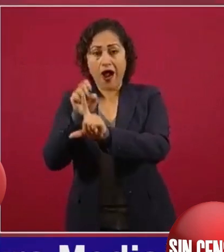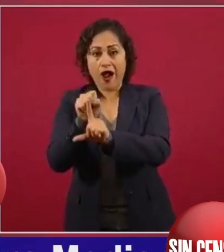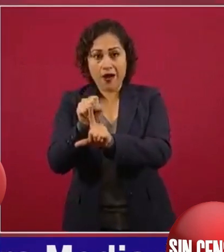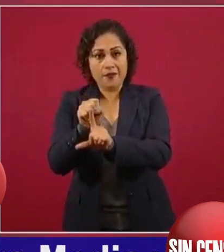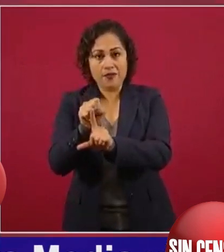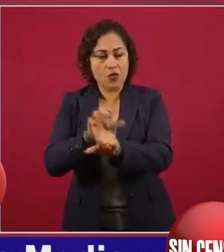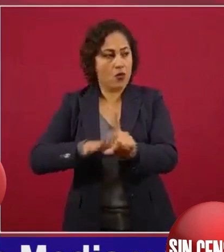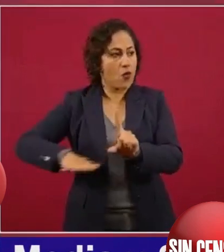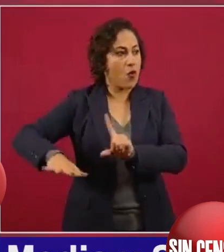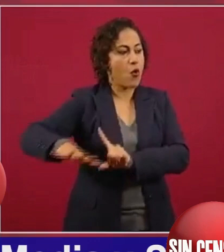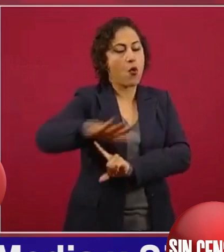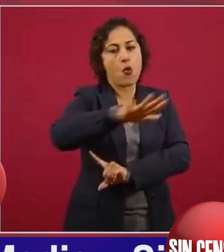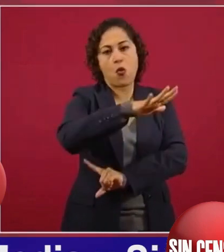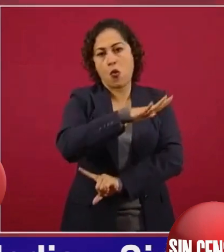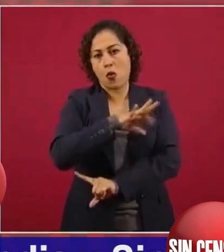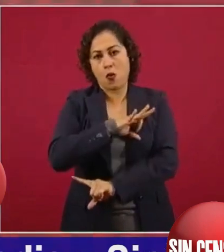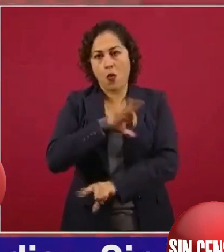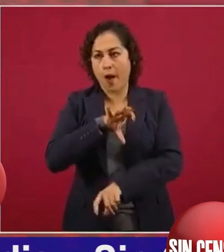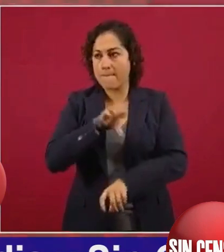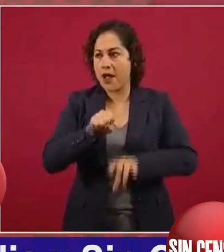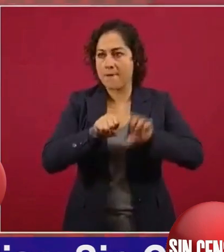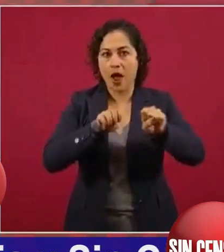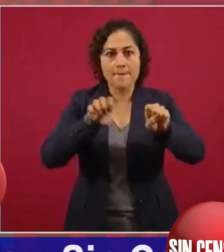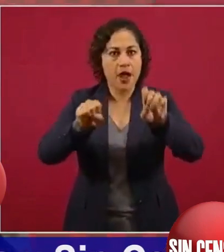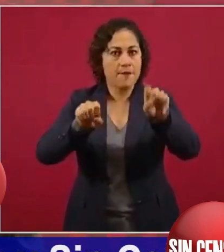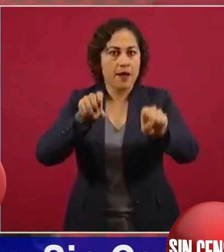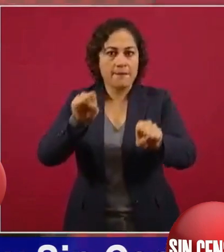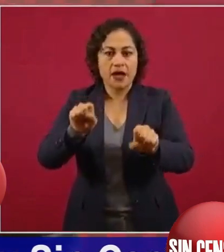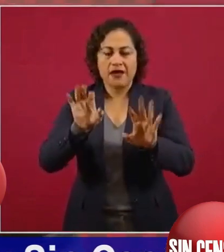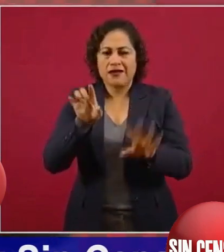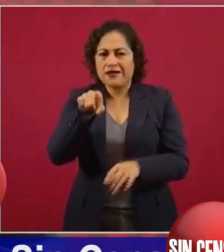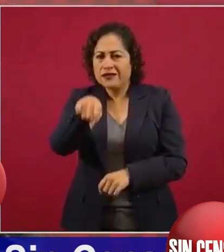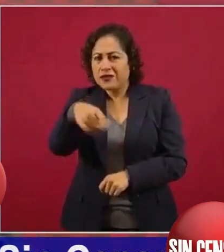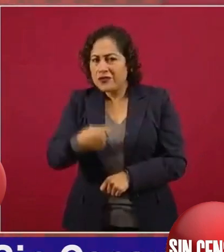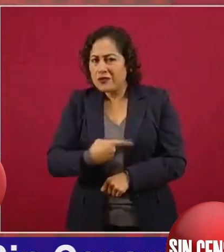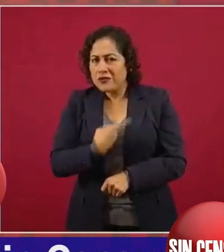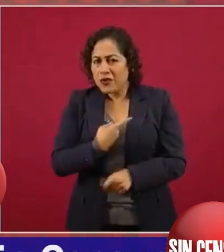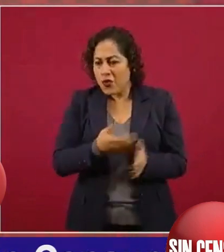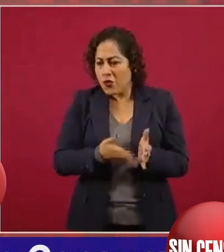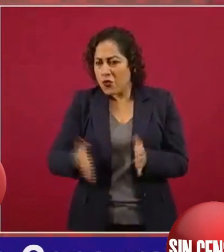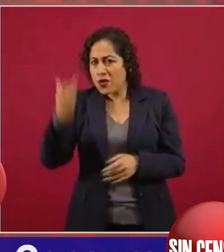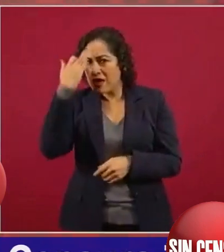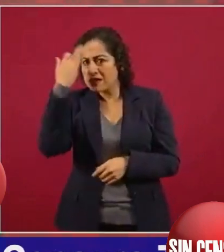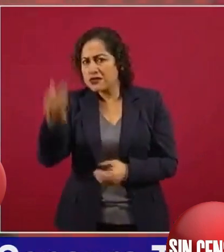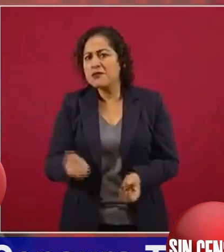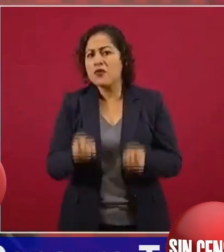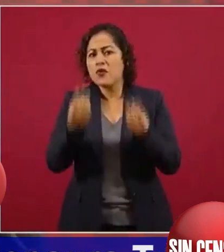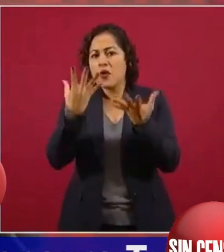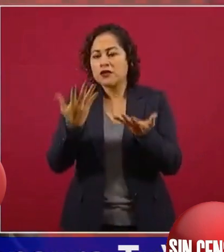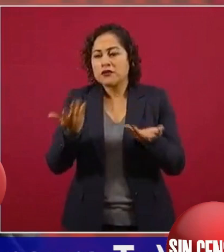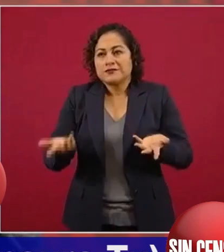Entonces, me preguntas, ¿cuánto tiempo? Pues estamos